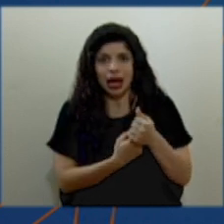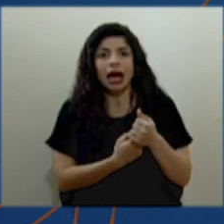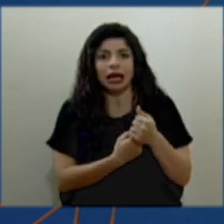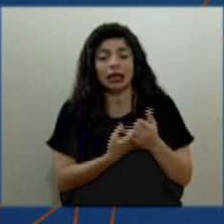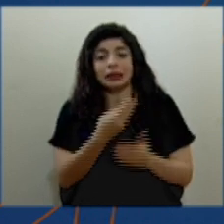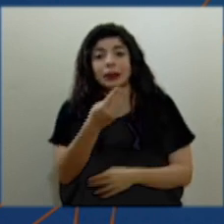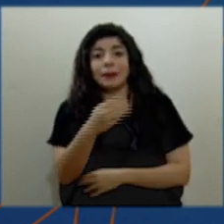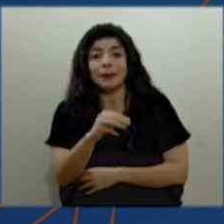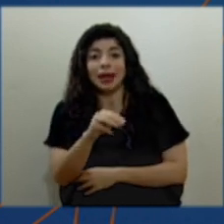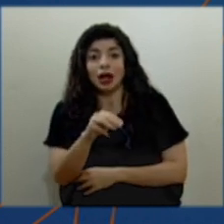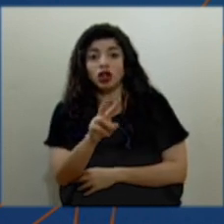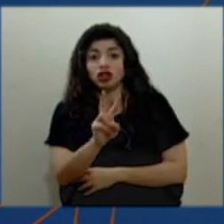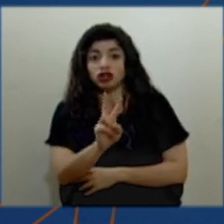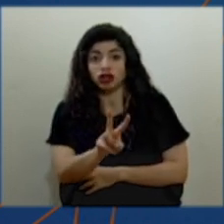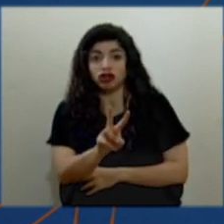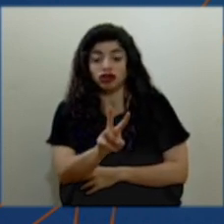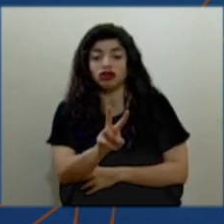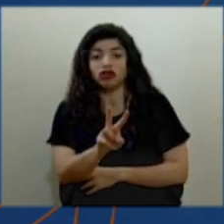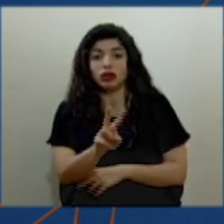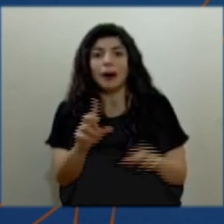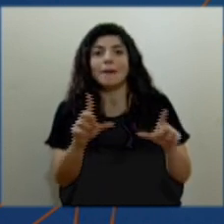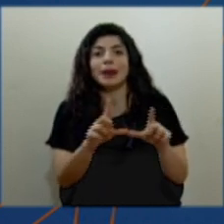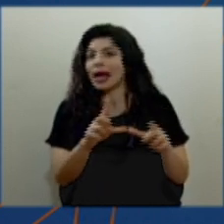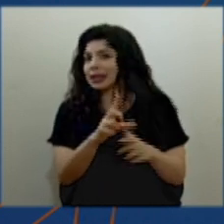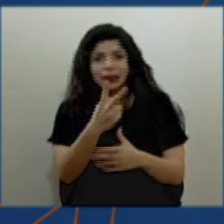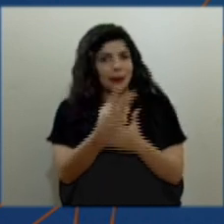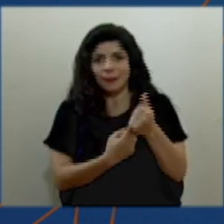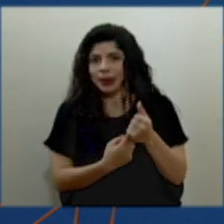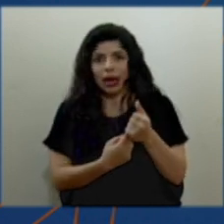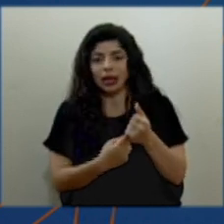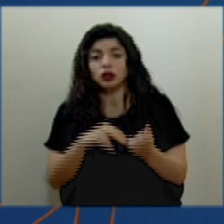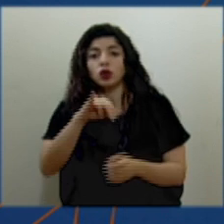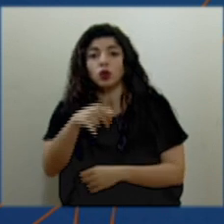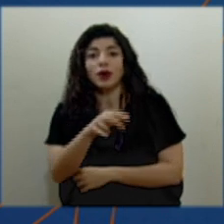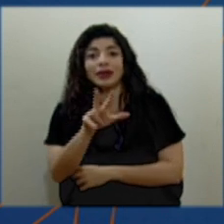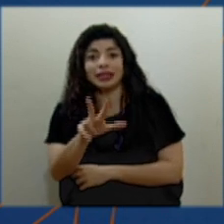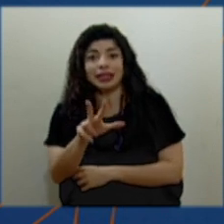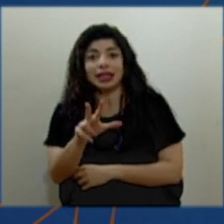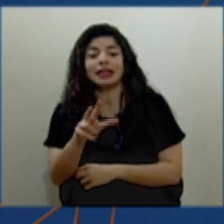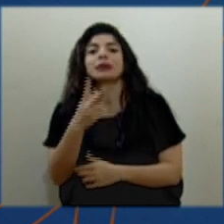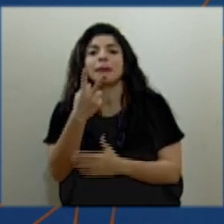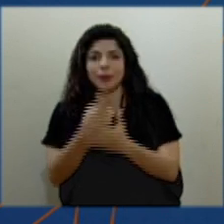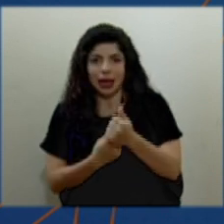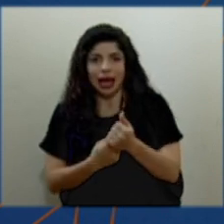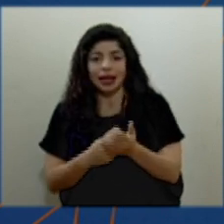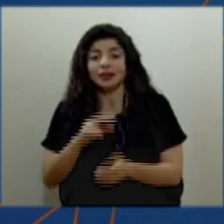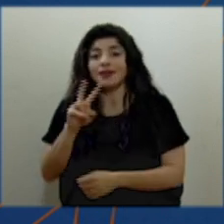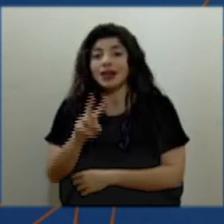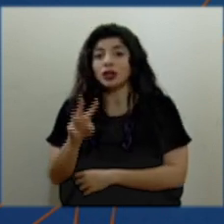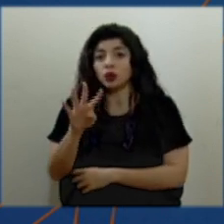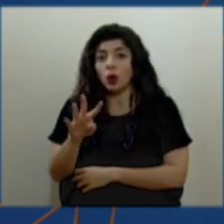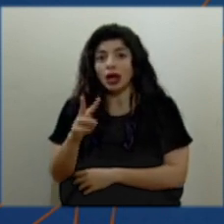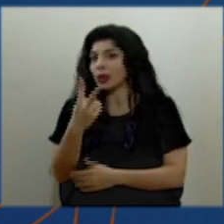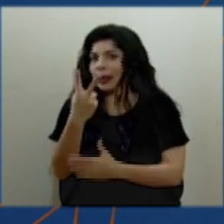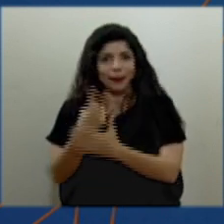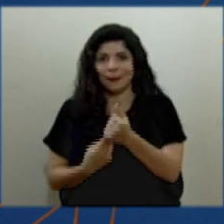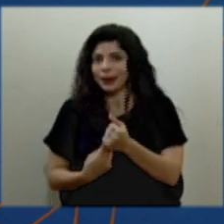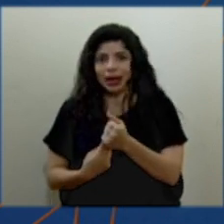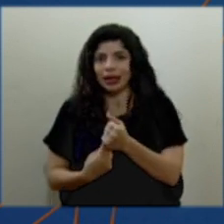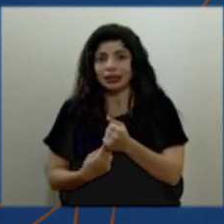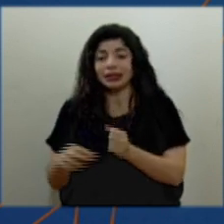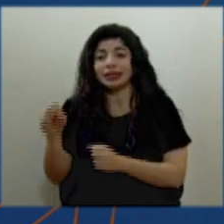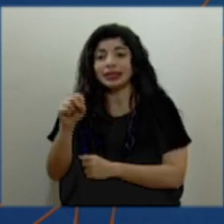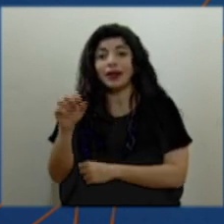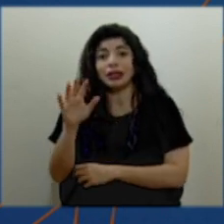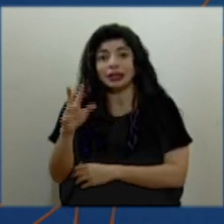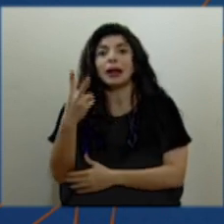el miércoles 2, placas impares, el jueves 3, las pares, el viernes 4, las impares, el